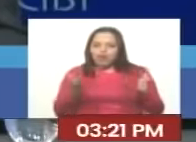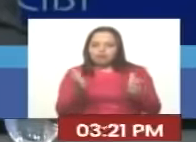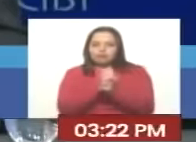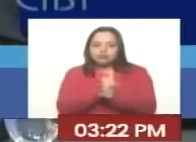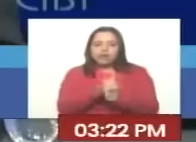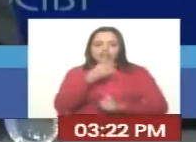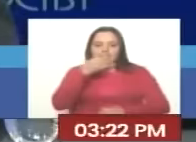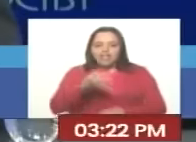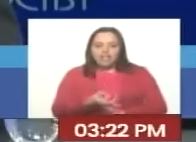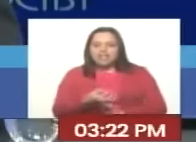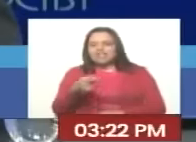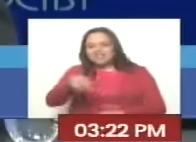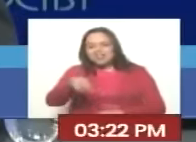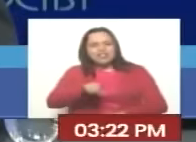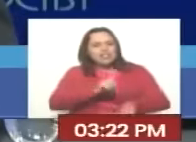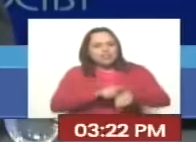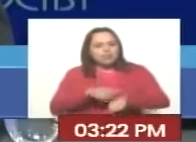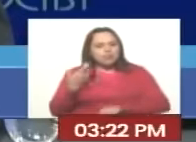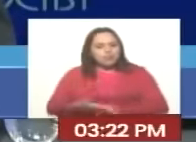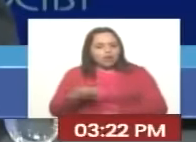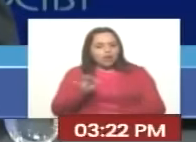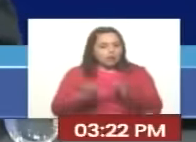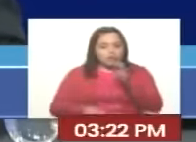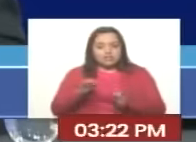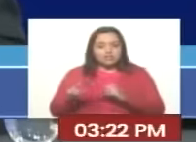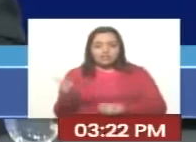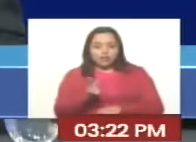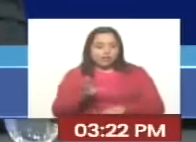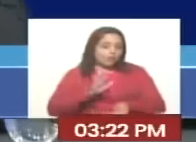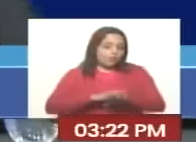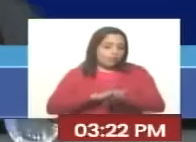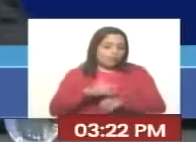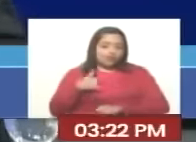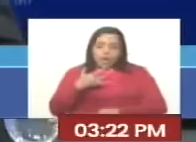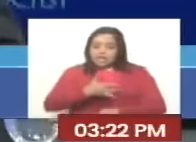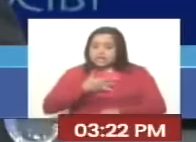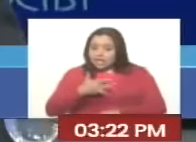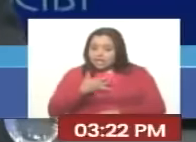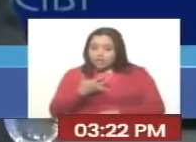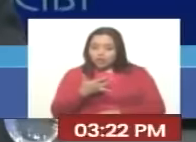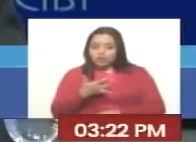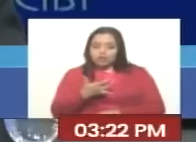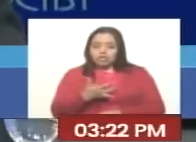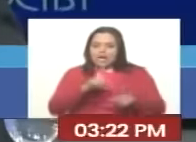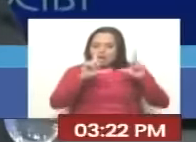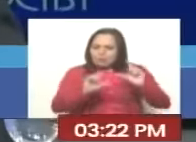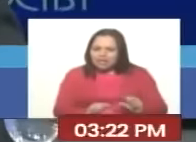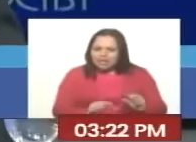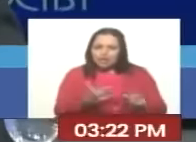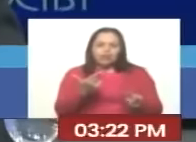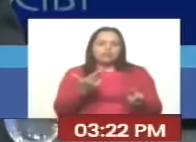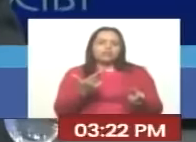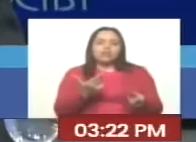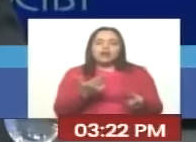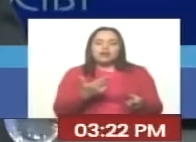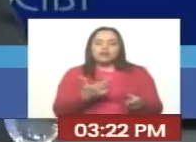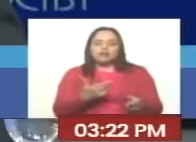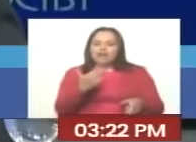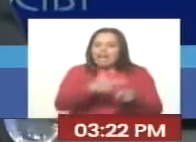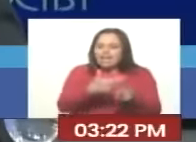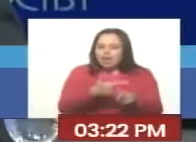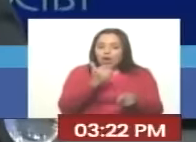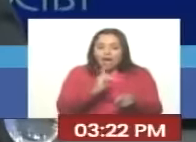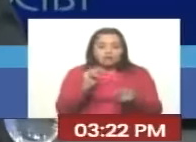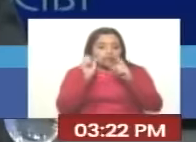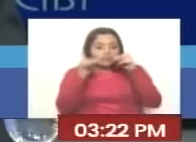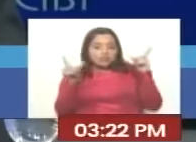es un momento estelar que está viviendo la justicia venezolana porque yo siento que la disminución de los delitos ha sido impactante. Mira, yo